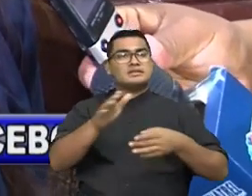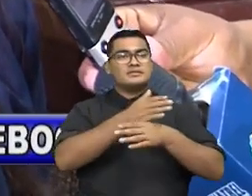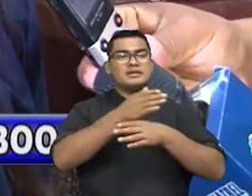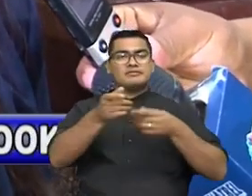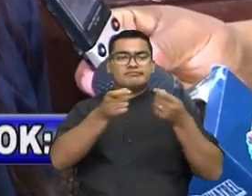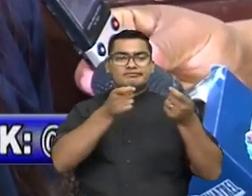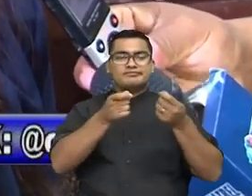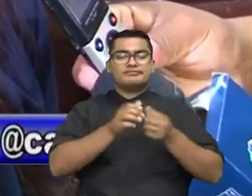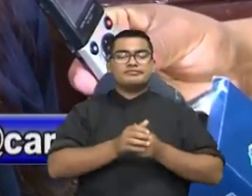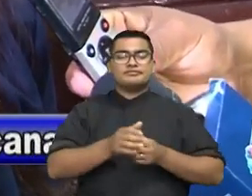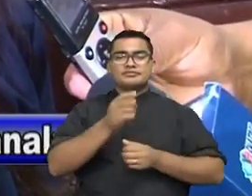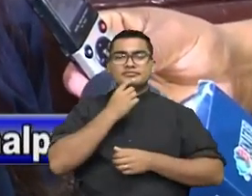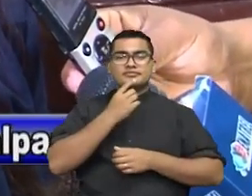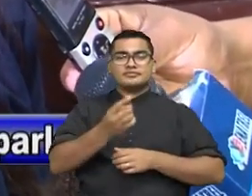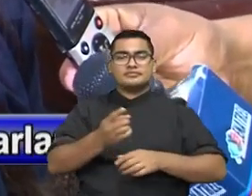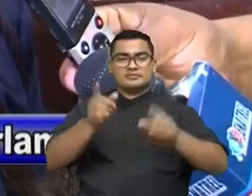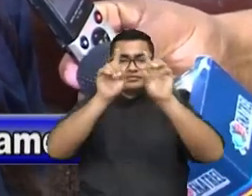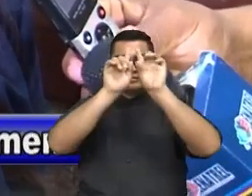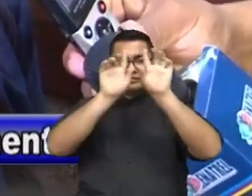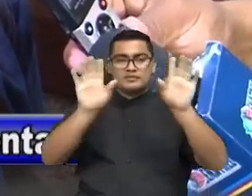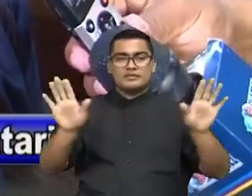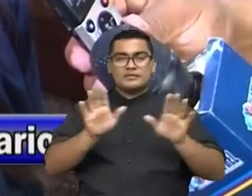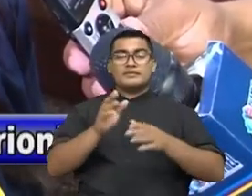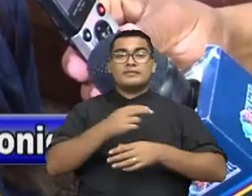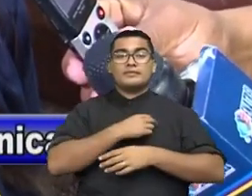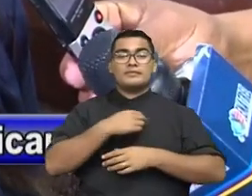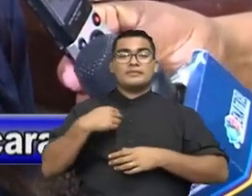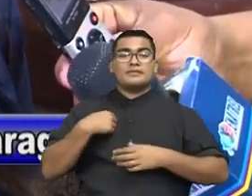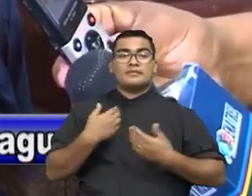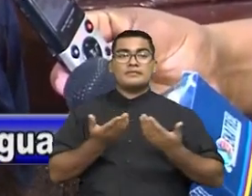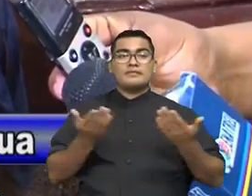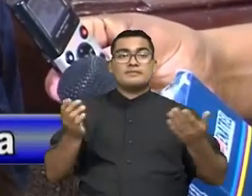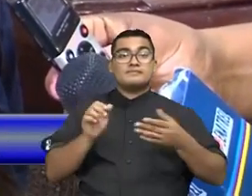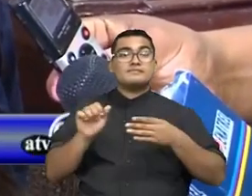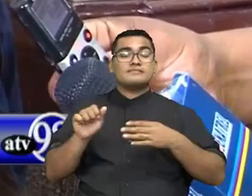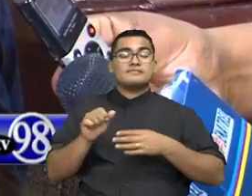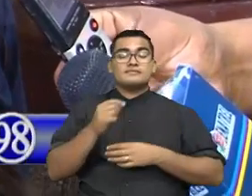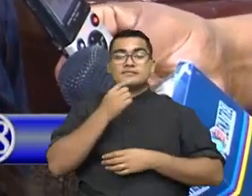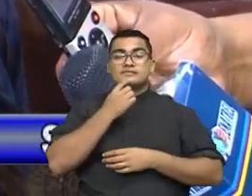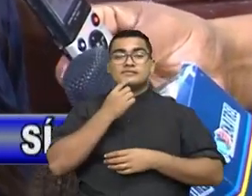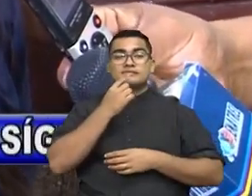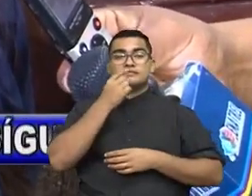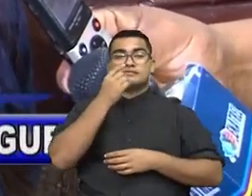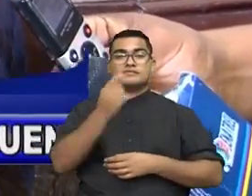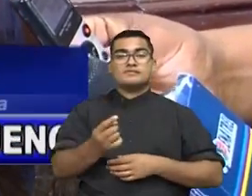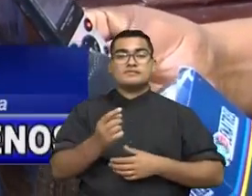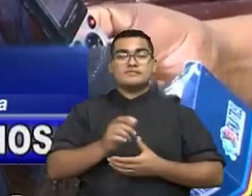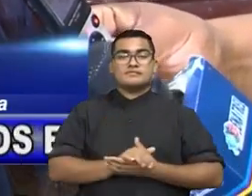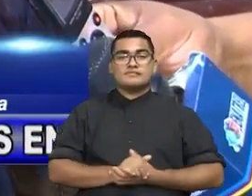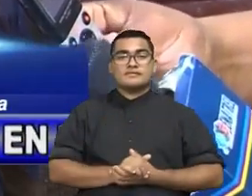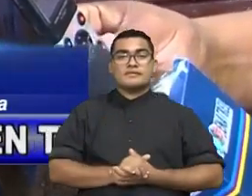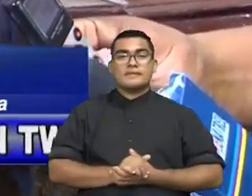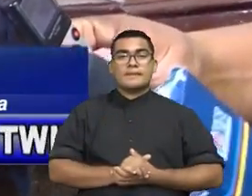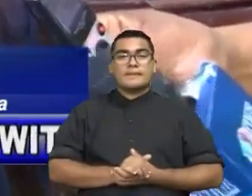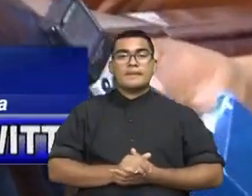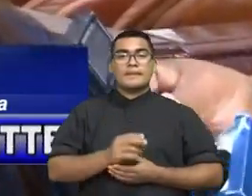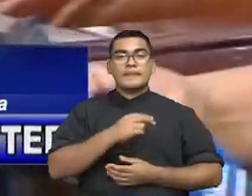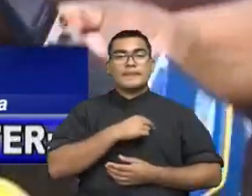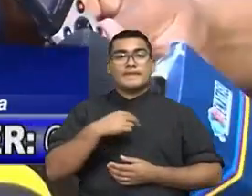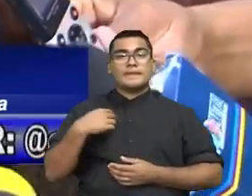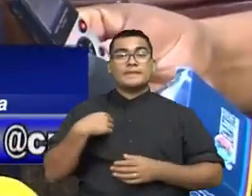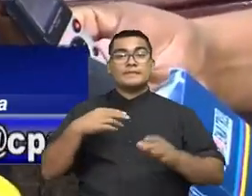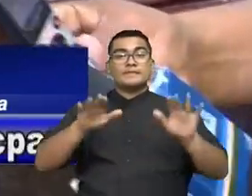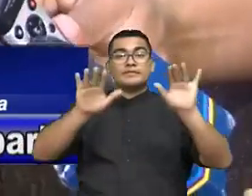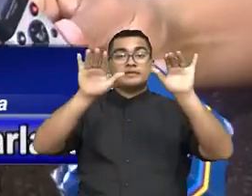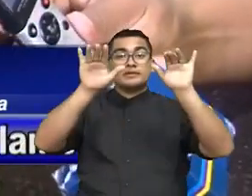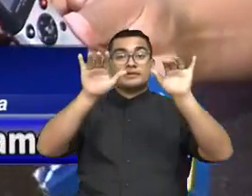También queda claro que la disposición de la aplicación del mérito ejecutivo ya